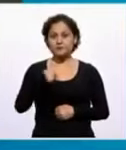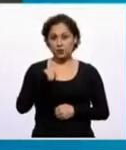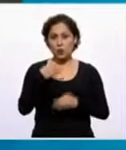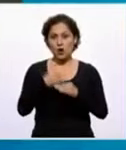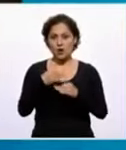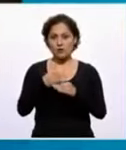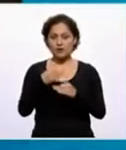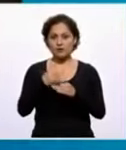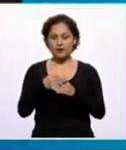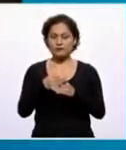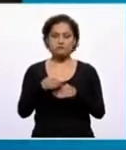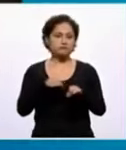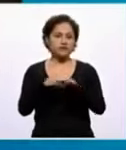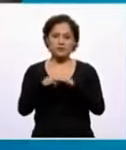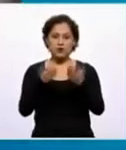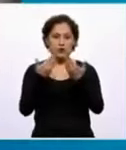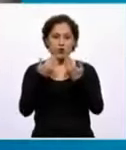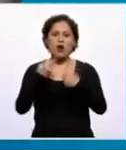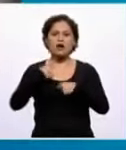paro.